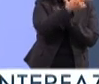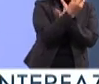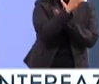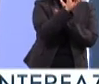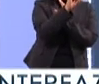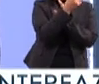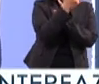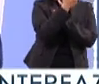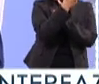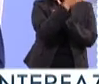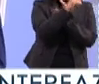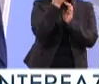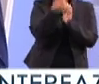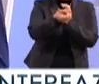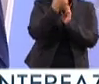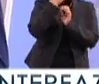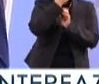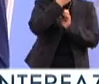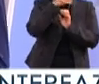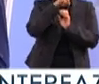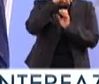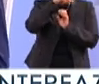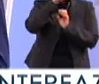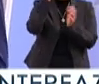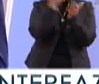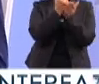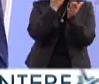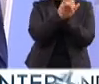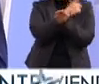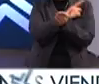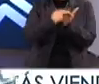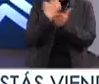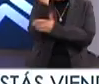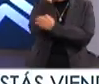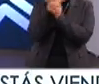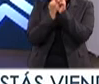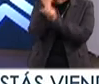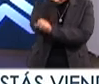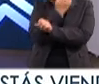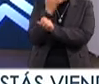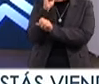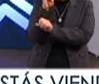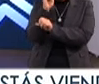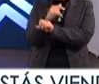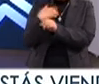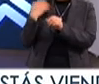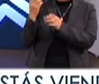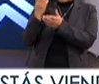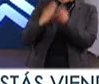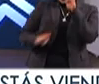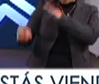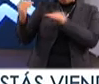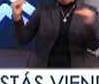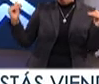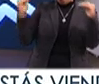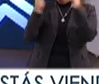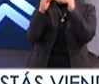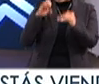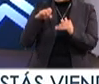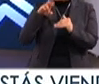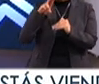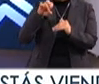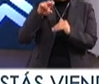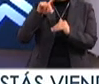porque un medicamento genérico por fuerza tiene unos estudios que se llaman estudios de bioequivalencia que son estudios